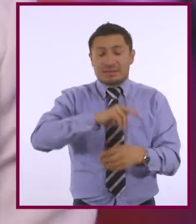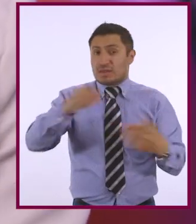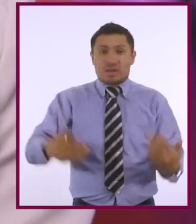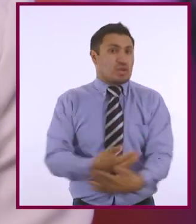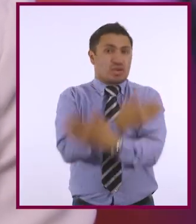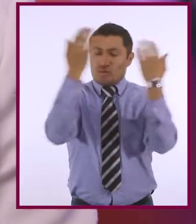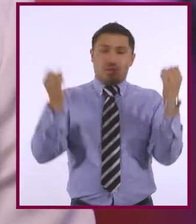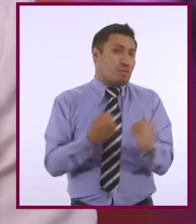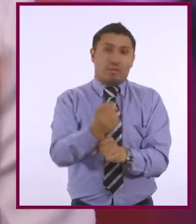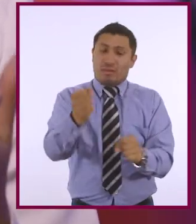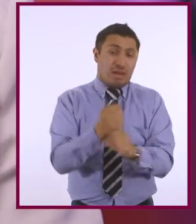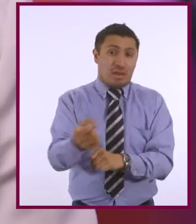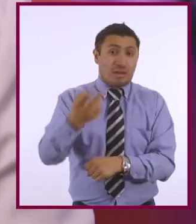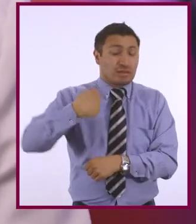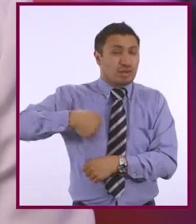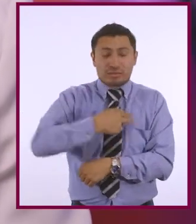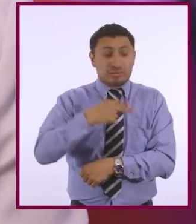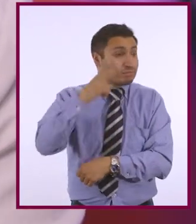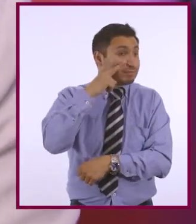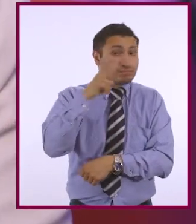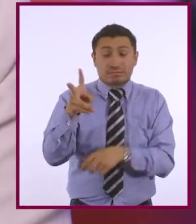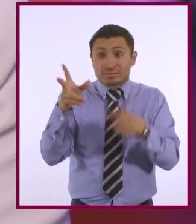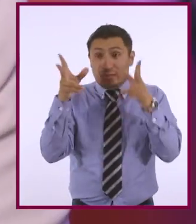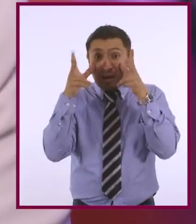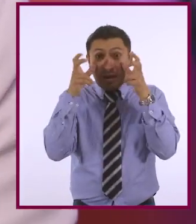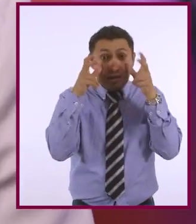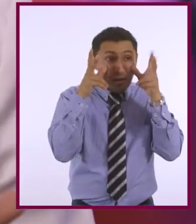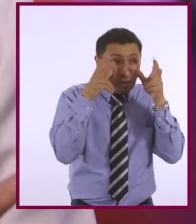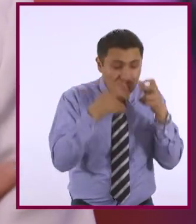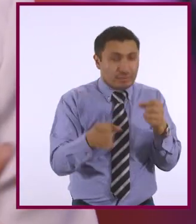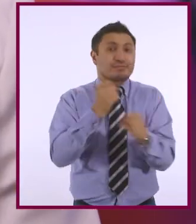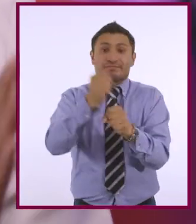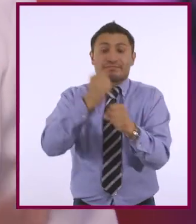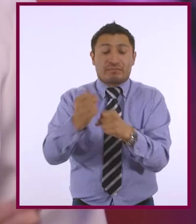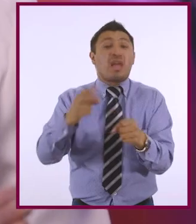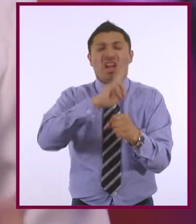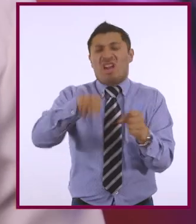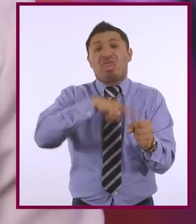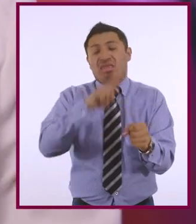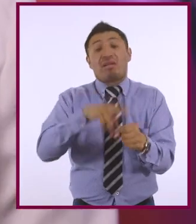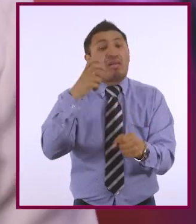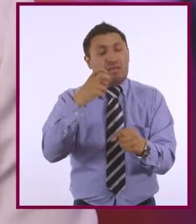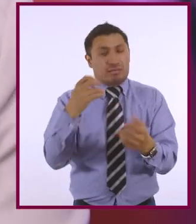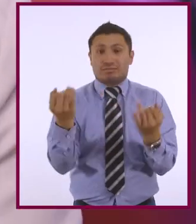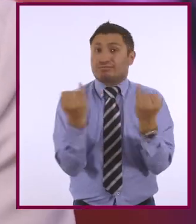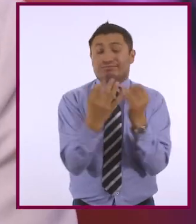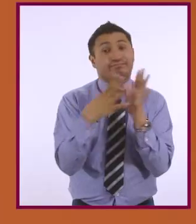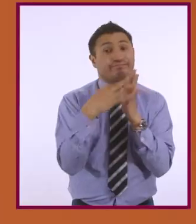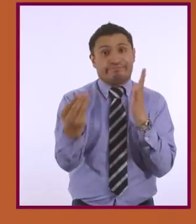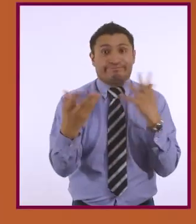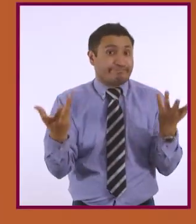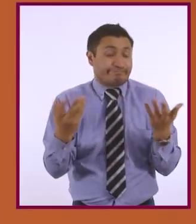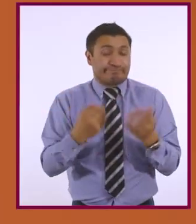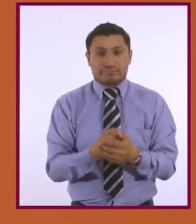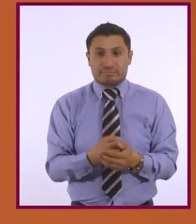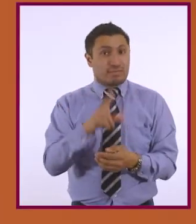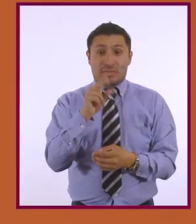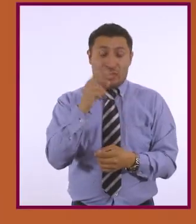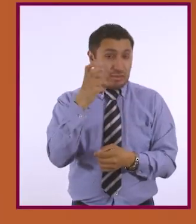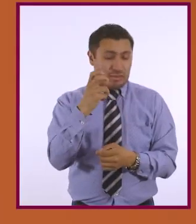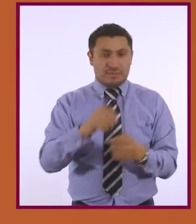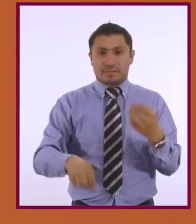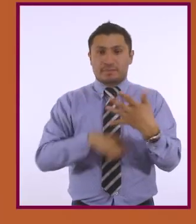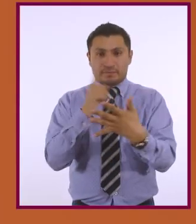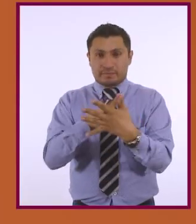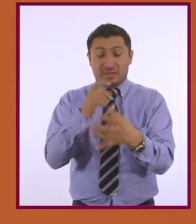violento. Si no reproducimos la violencia en los hogares, nuestras niñas, niños y adolescentes simplemente no la aprenderán. 5. No